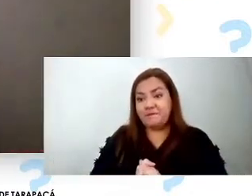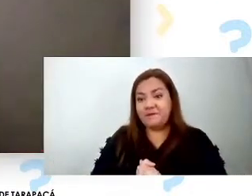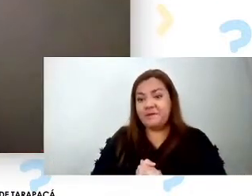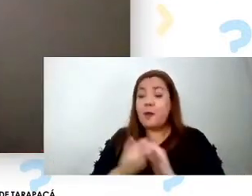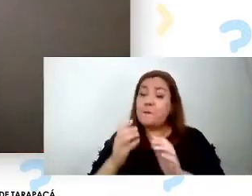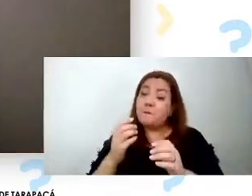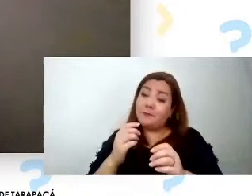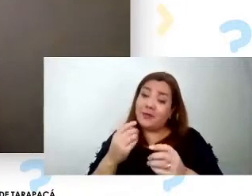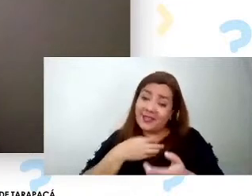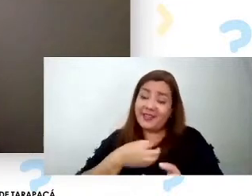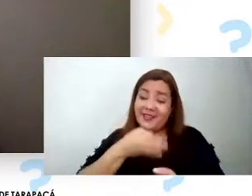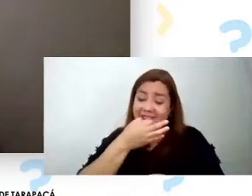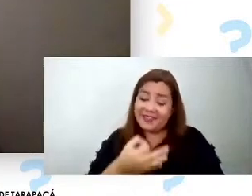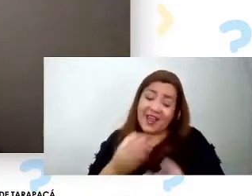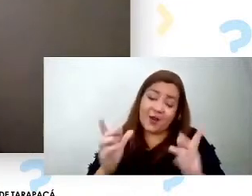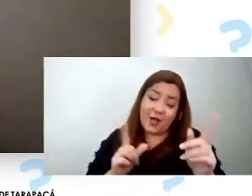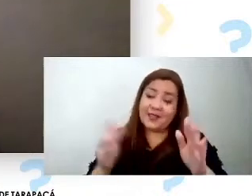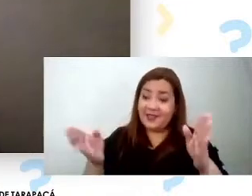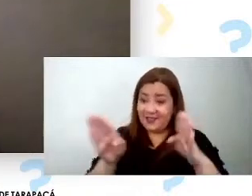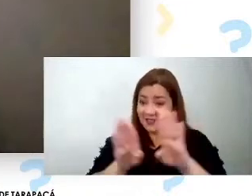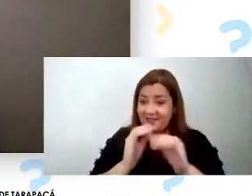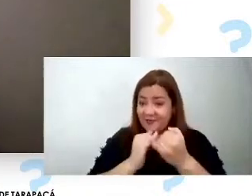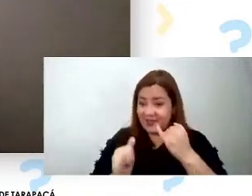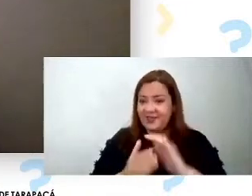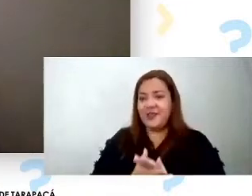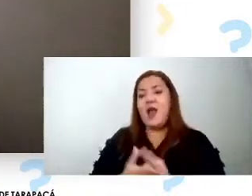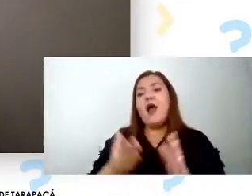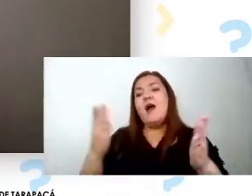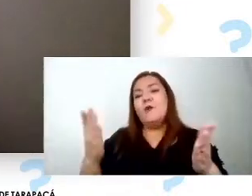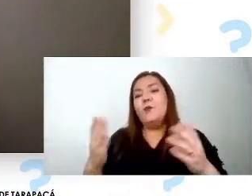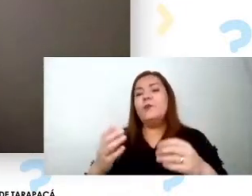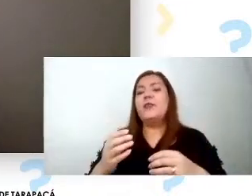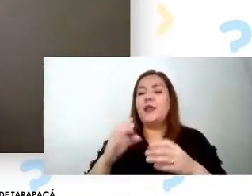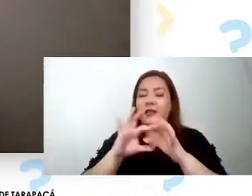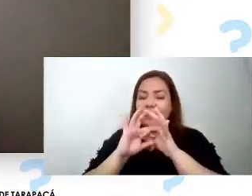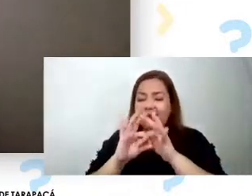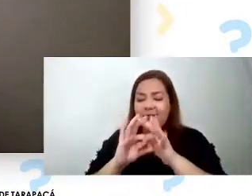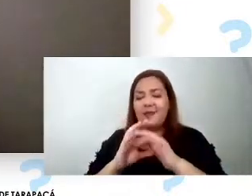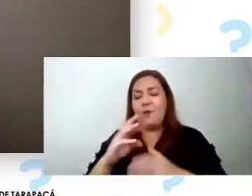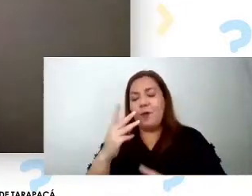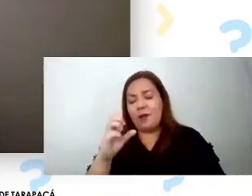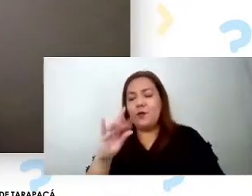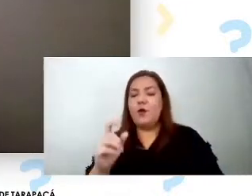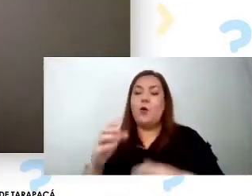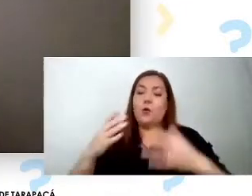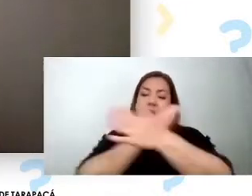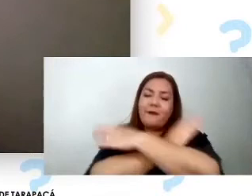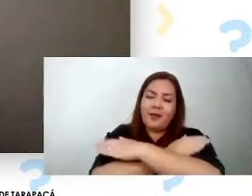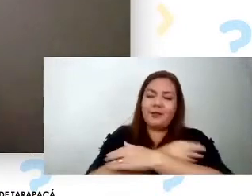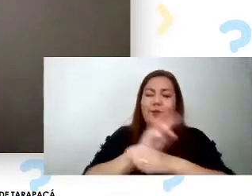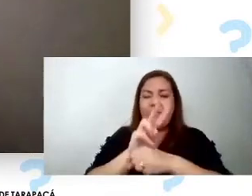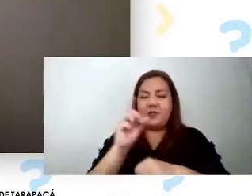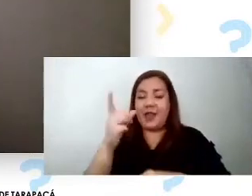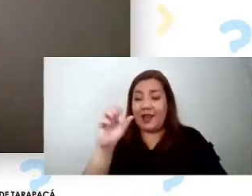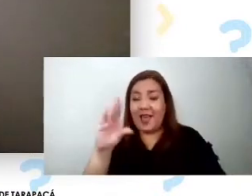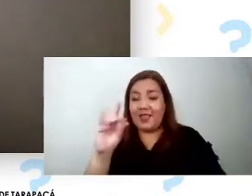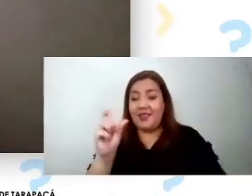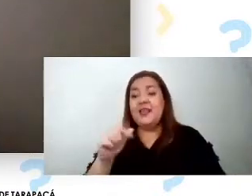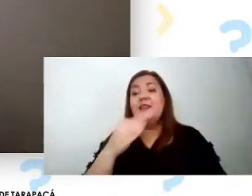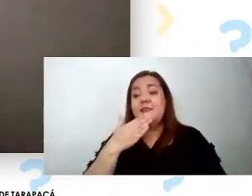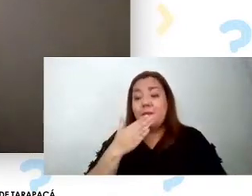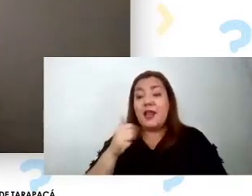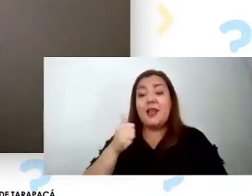muy amable, Waldo. Un gran abrazo a la profesora Gladys y a la directora regional del programa